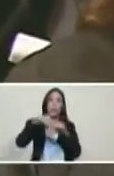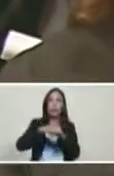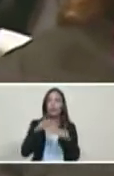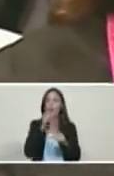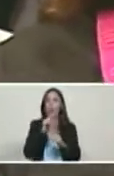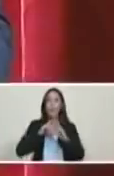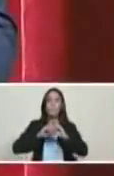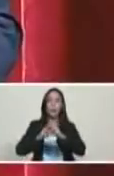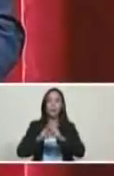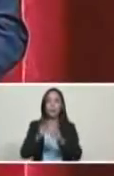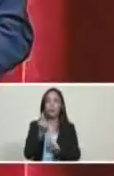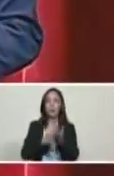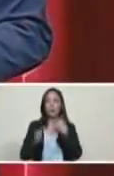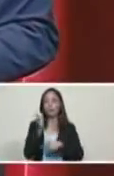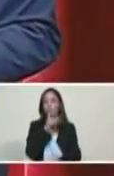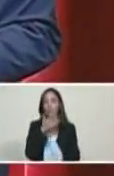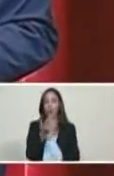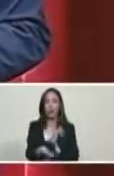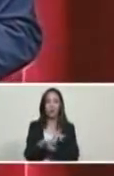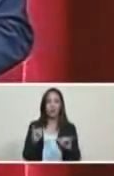crédito.